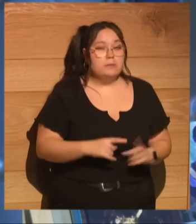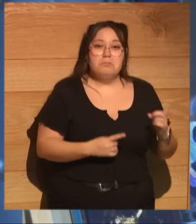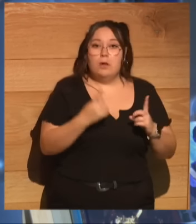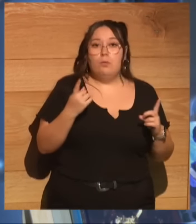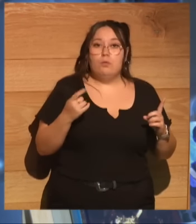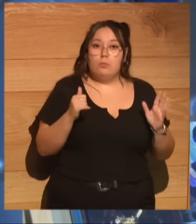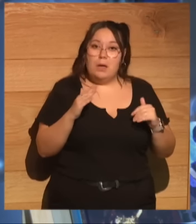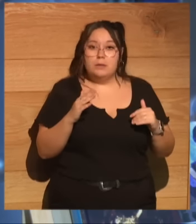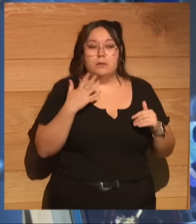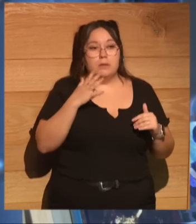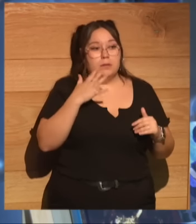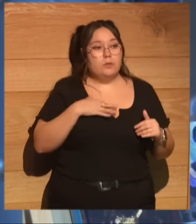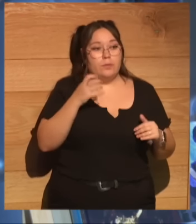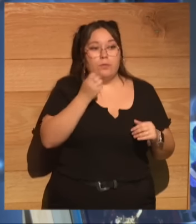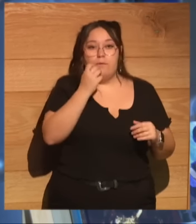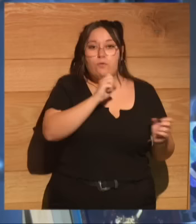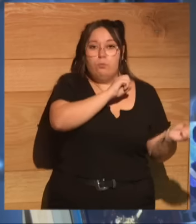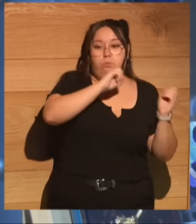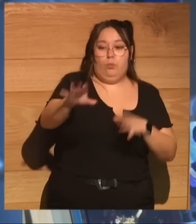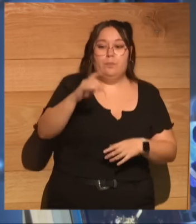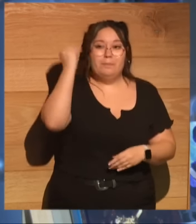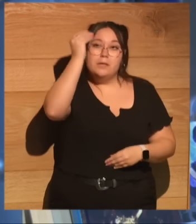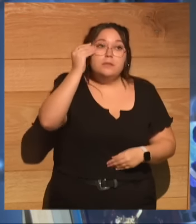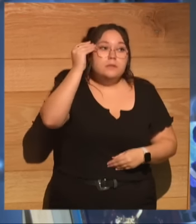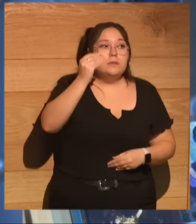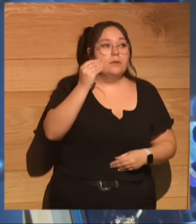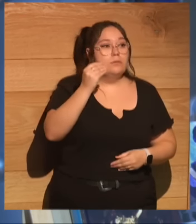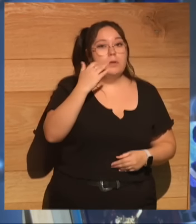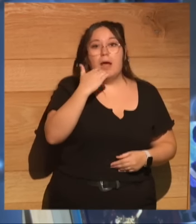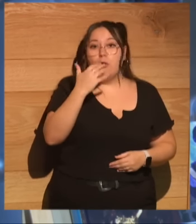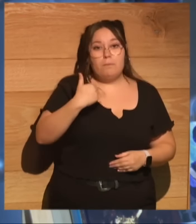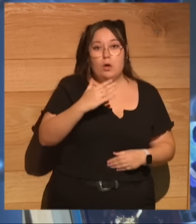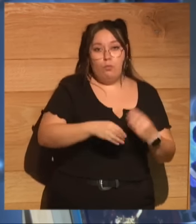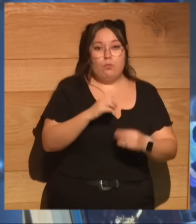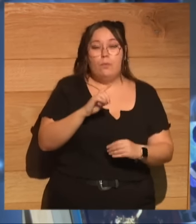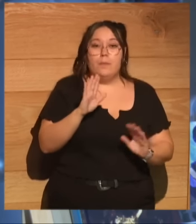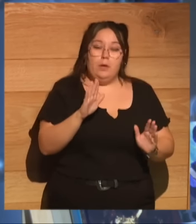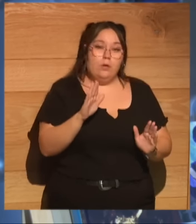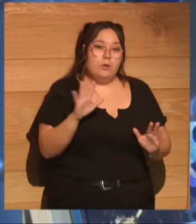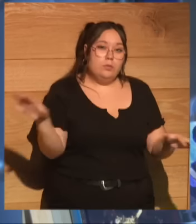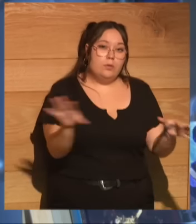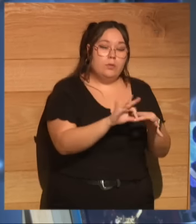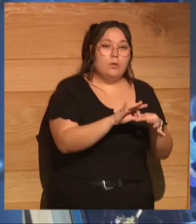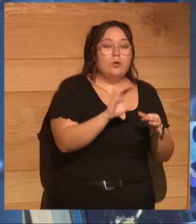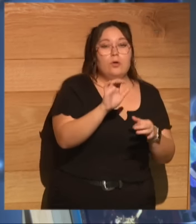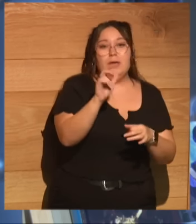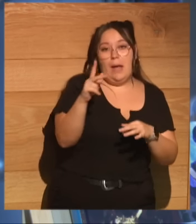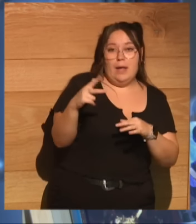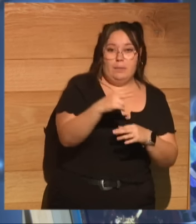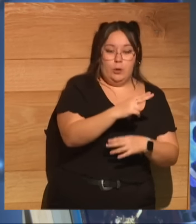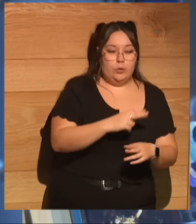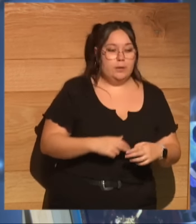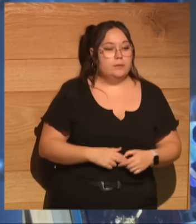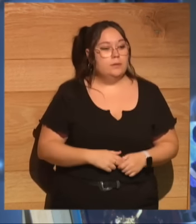ha tirado la flor equivocada creyendo que no estaba haciendo nada mal. Nada mal. Pero eso tiene mucho que ver con Eduardo Manos Tijeras, por